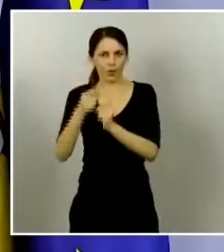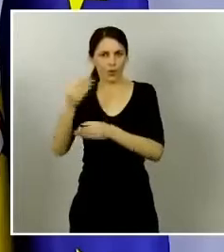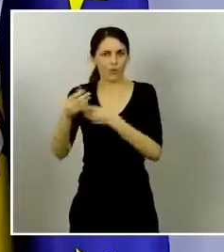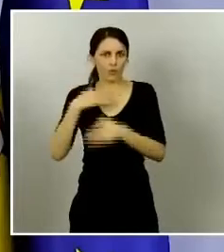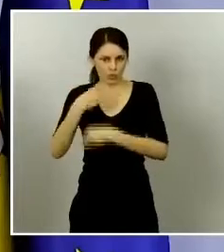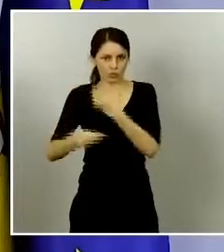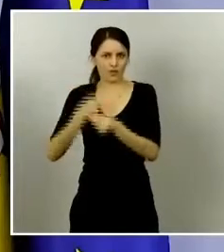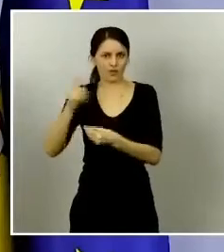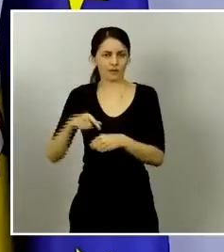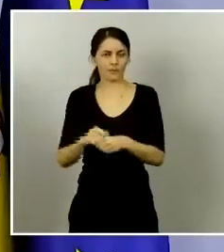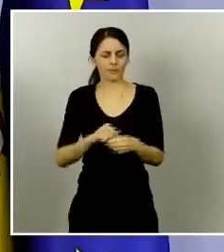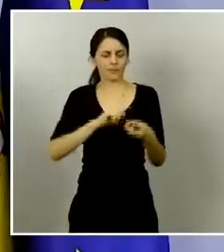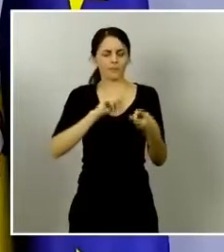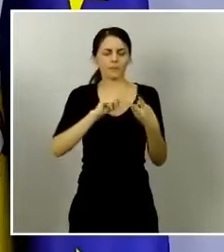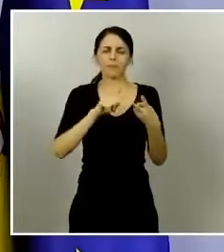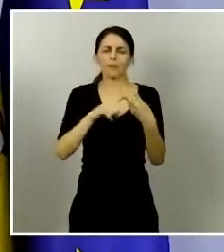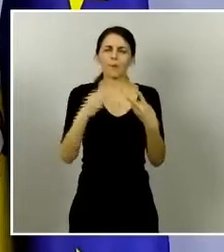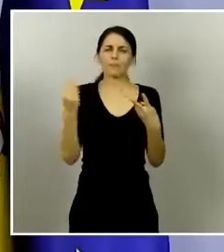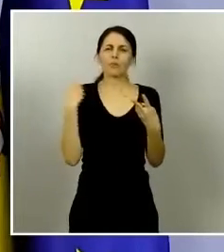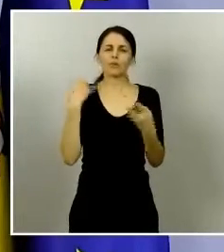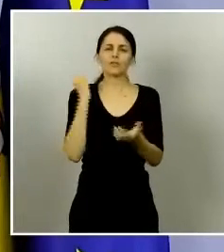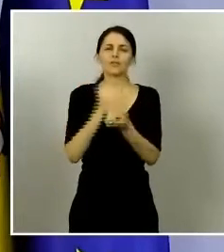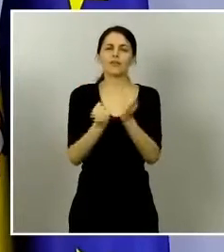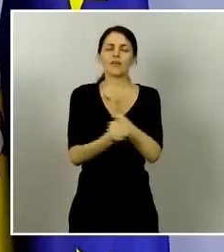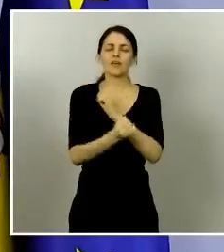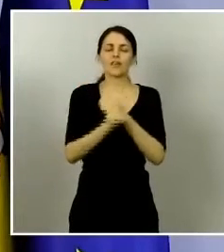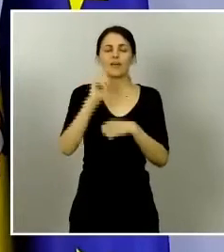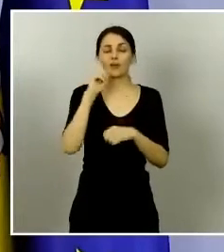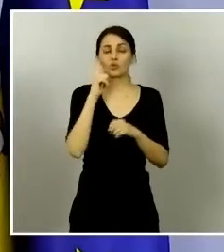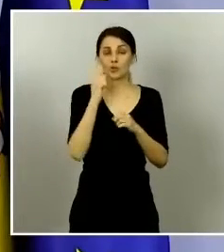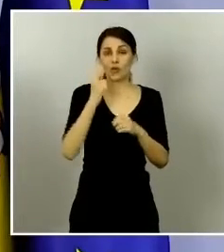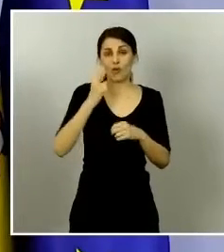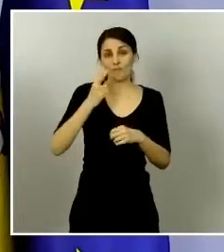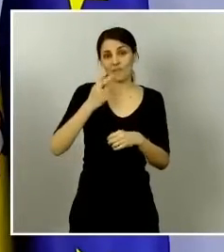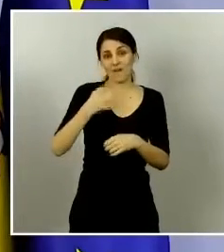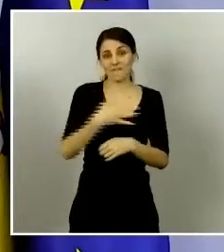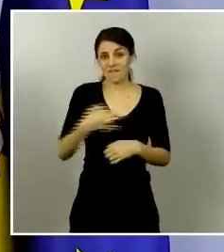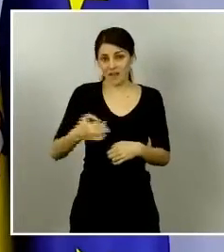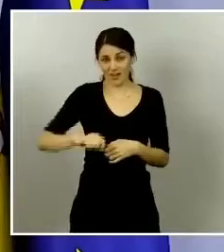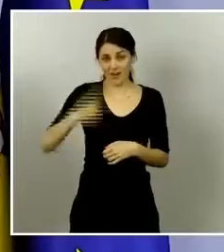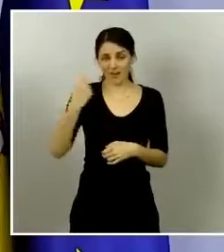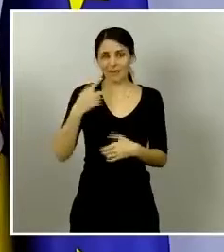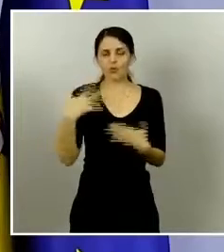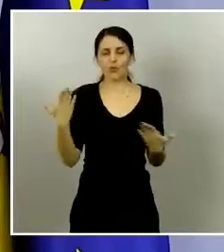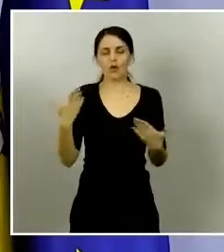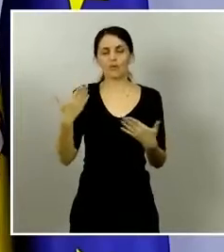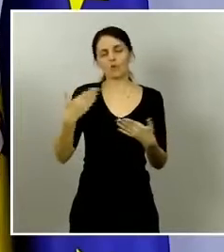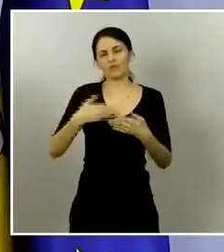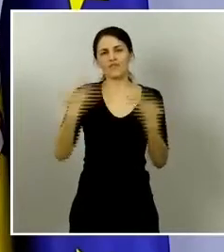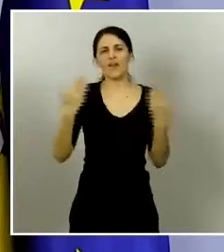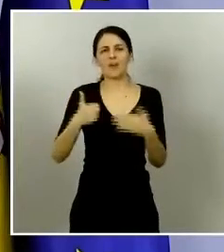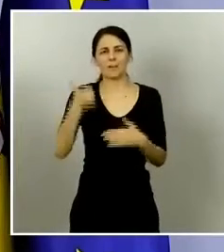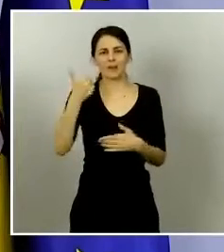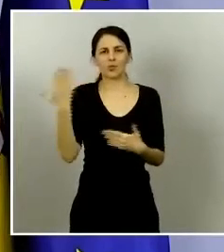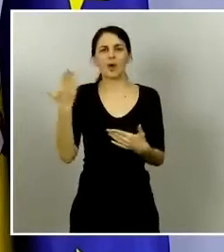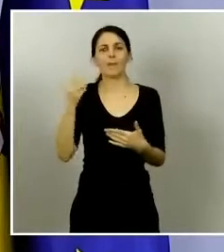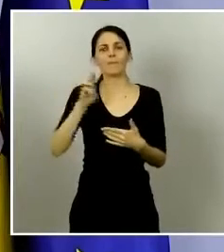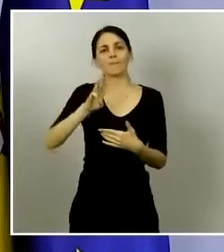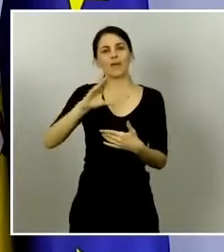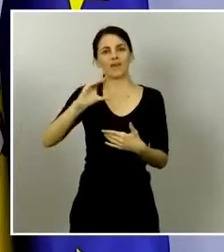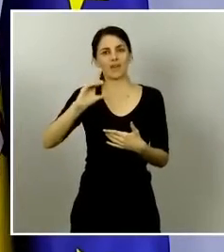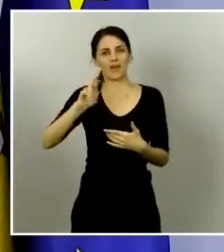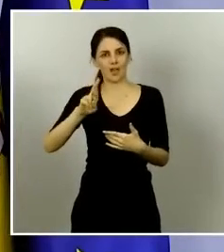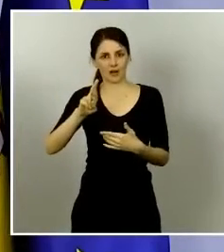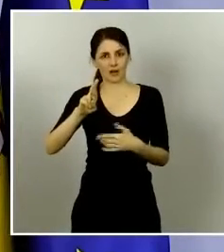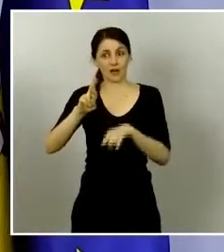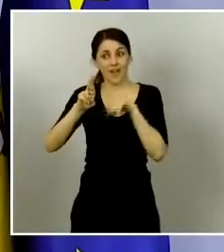clarificación procederemos a hacerla. Respecto a los test de diagnóstico, el test de diagnóstico fiable, el más fiable es el